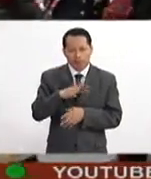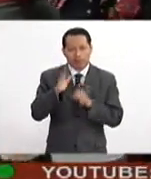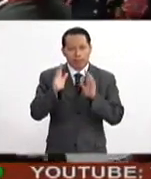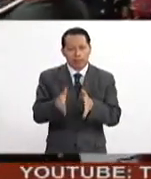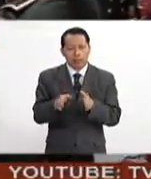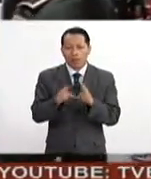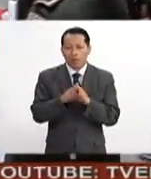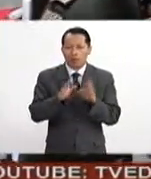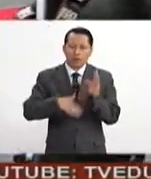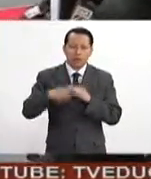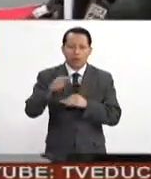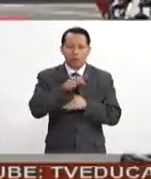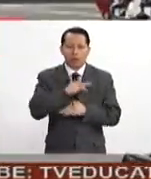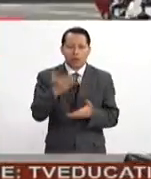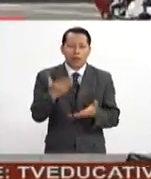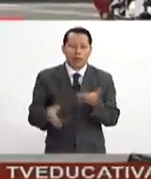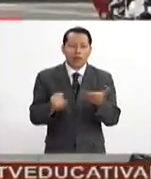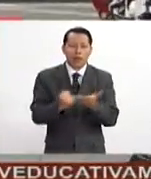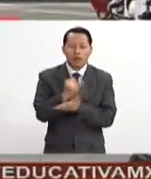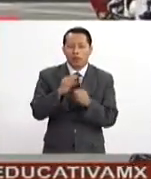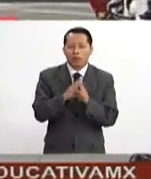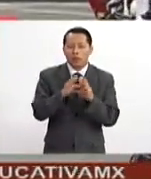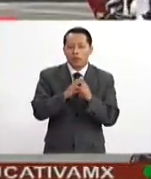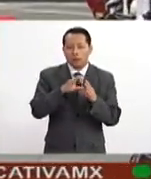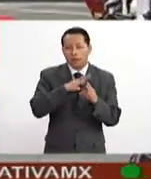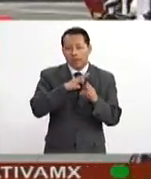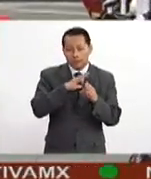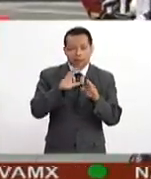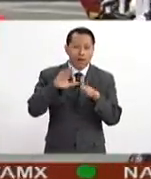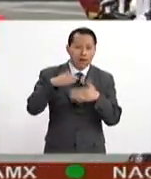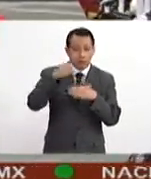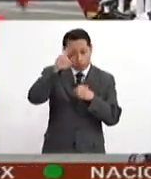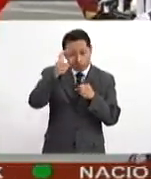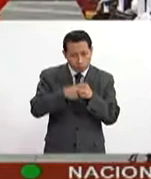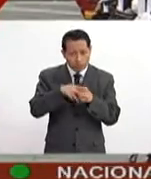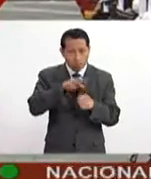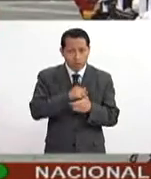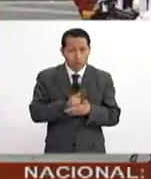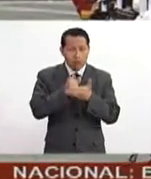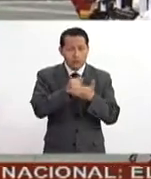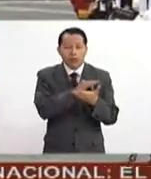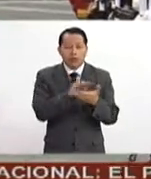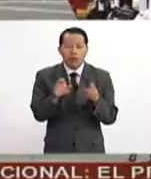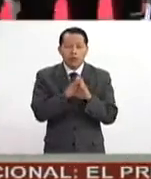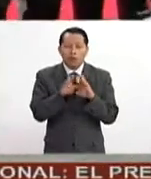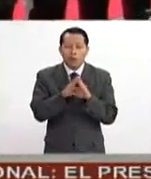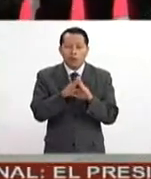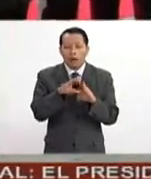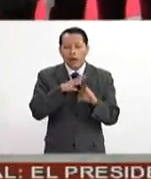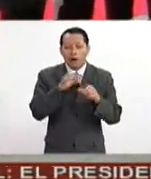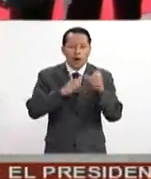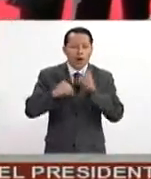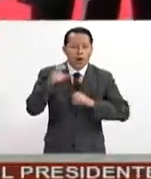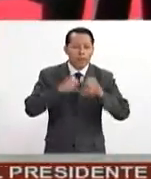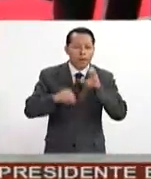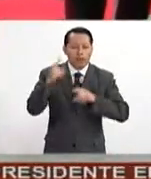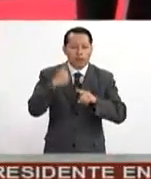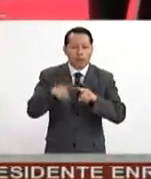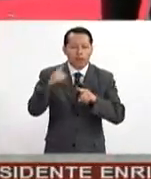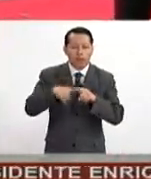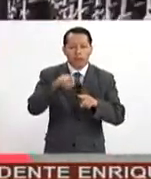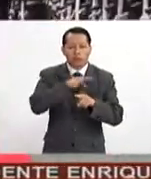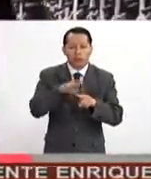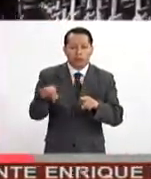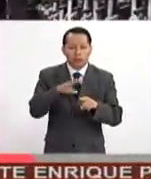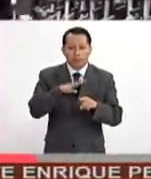está superada y ahora decide buscar mercados extraeuropeos que le ayuden a la tarea de diversificar su comercio, que lo anclan